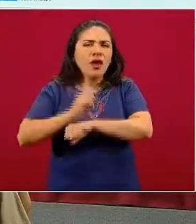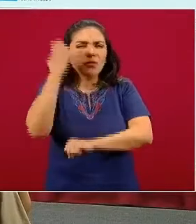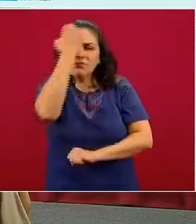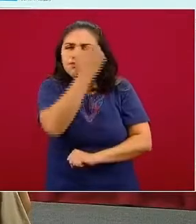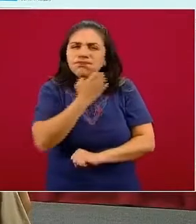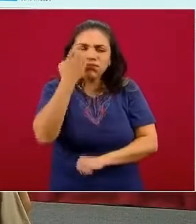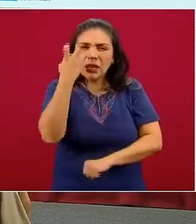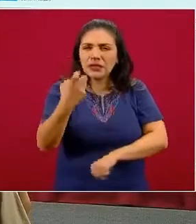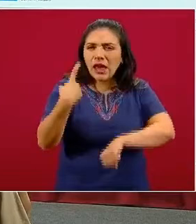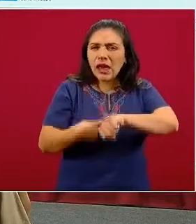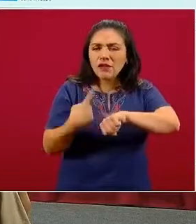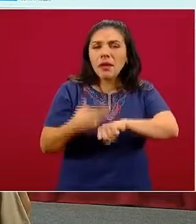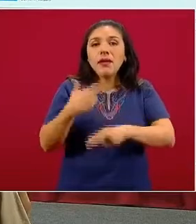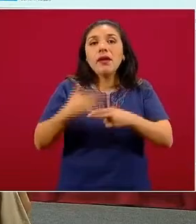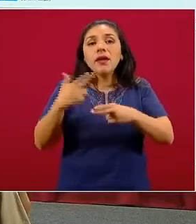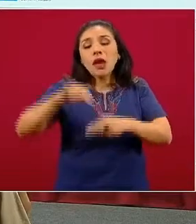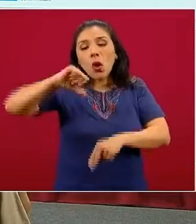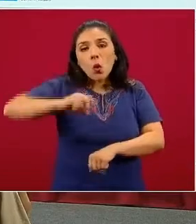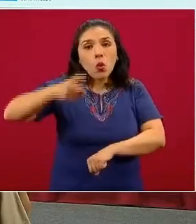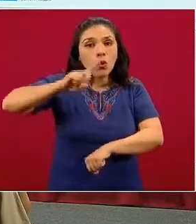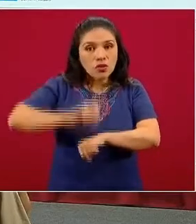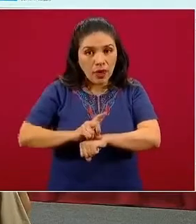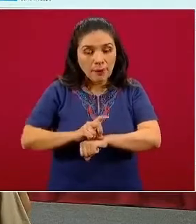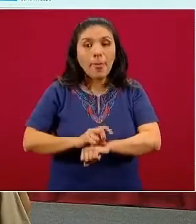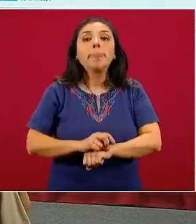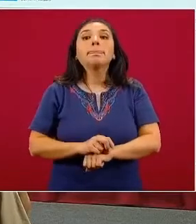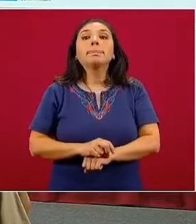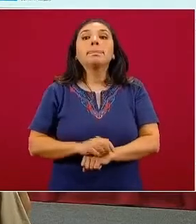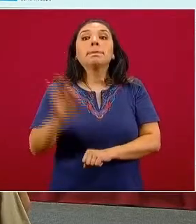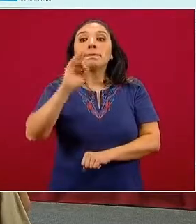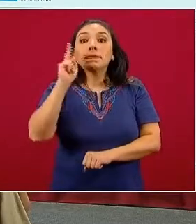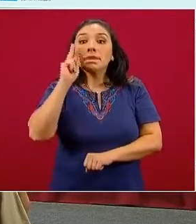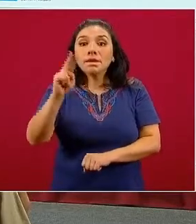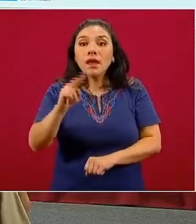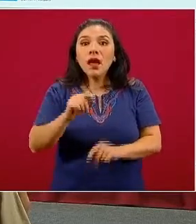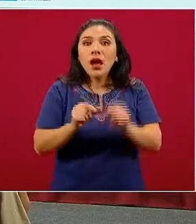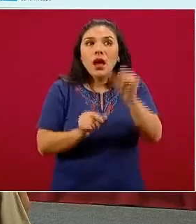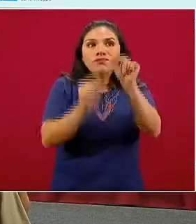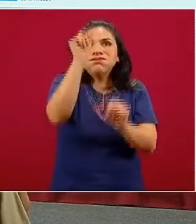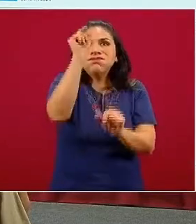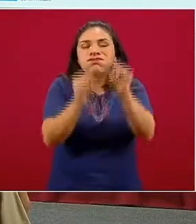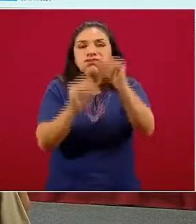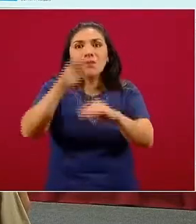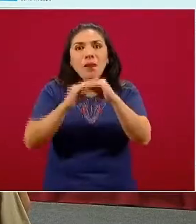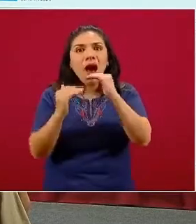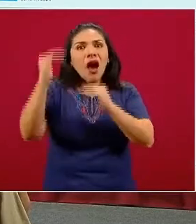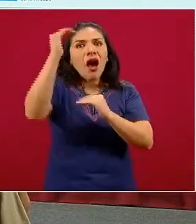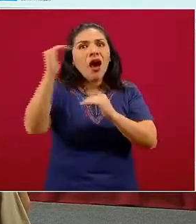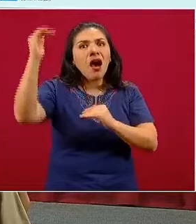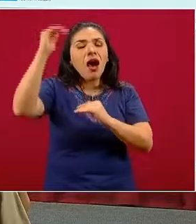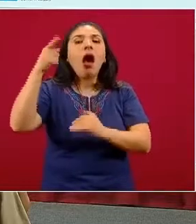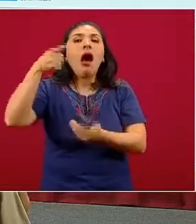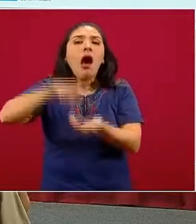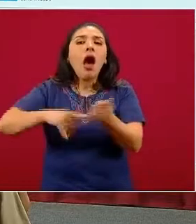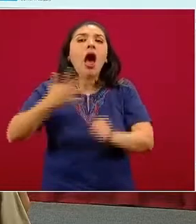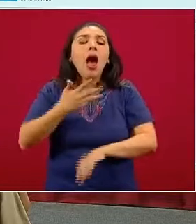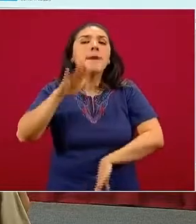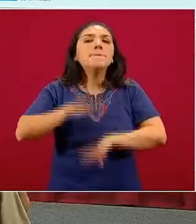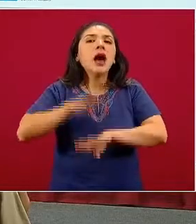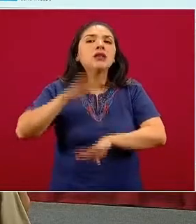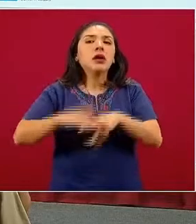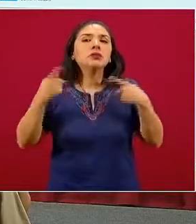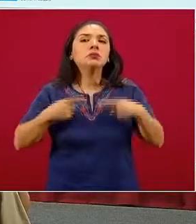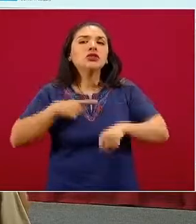epidemia hasta el día de hoy. Y cuanto más altas son estas columnas, quiere decir que hay más casos para la